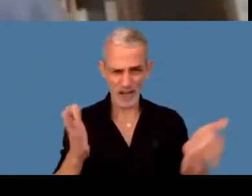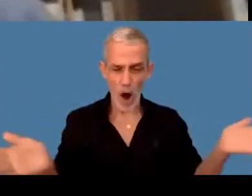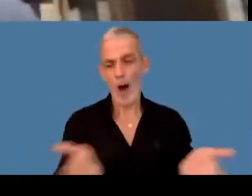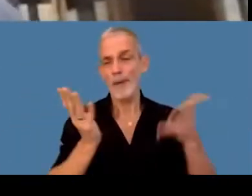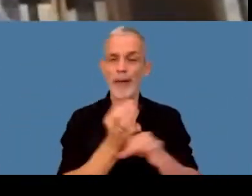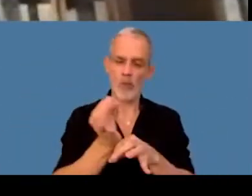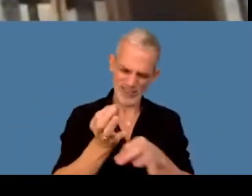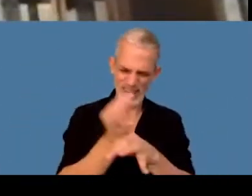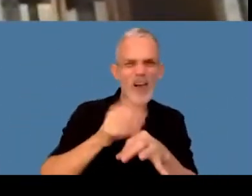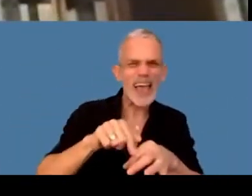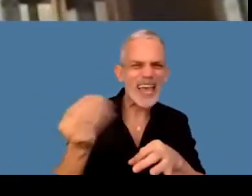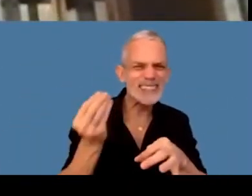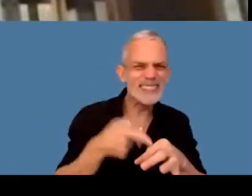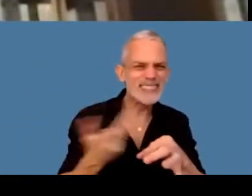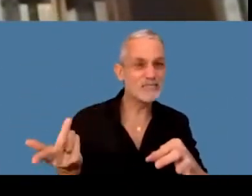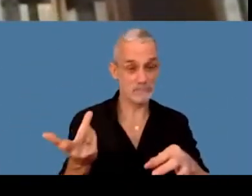¿Qué educación?